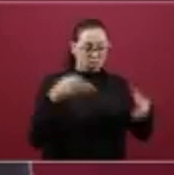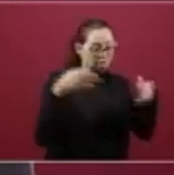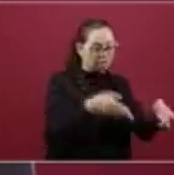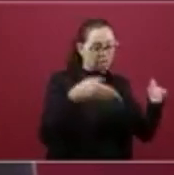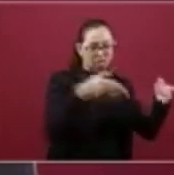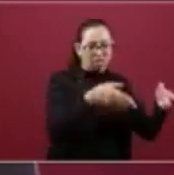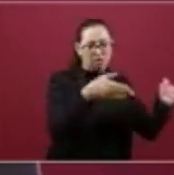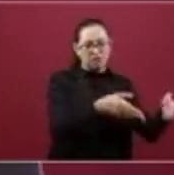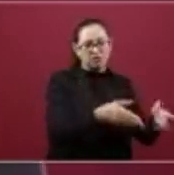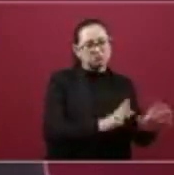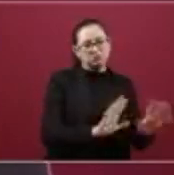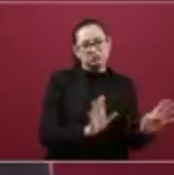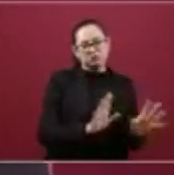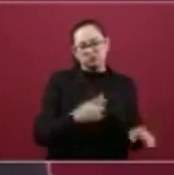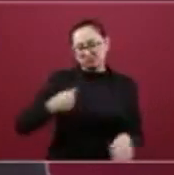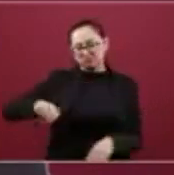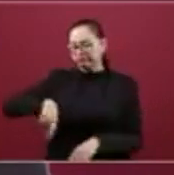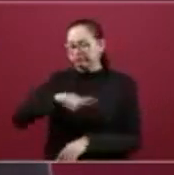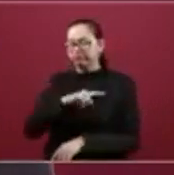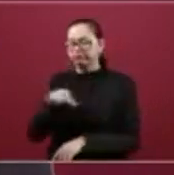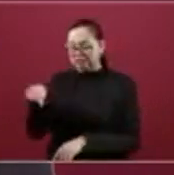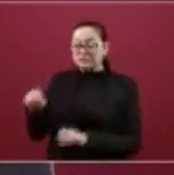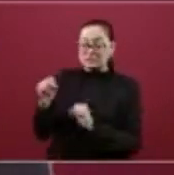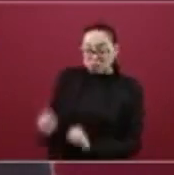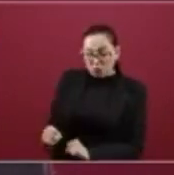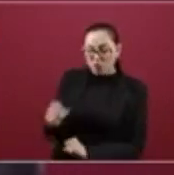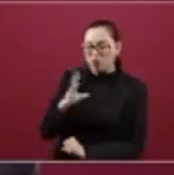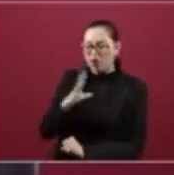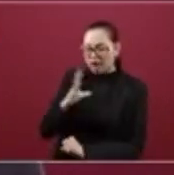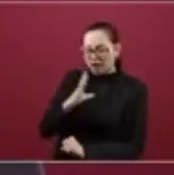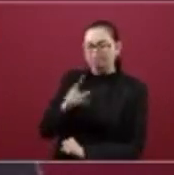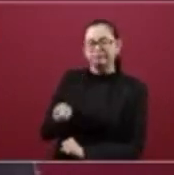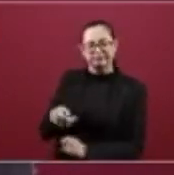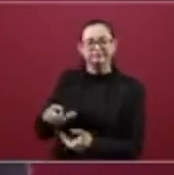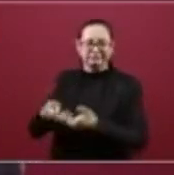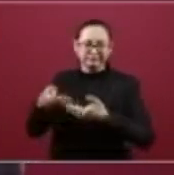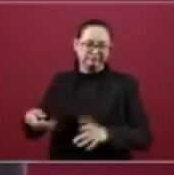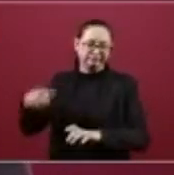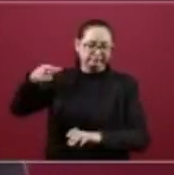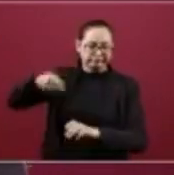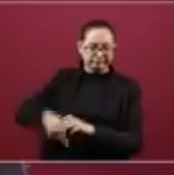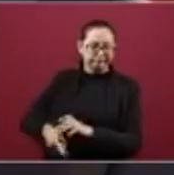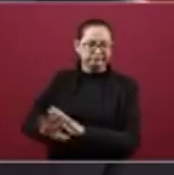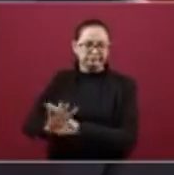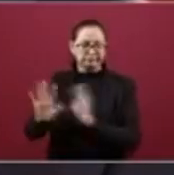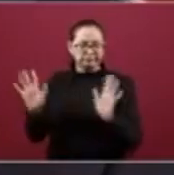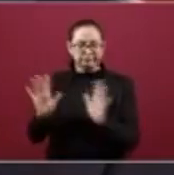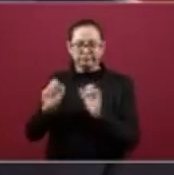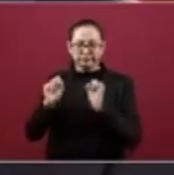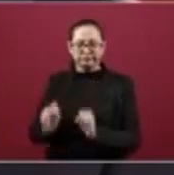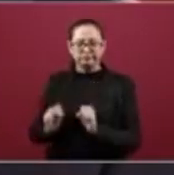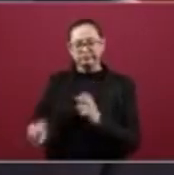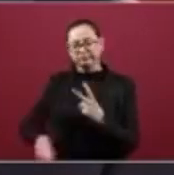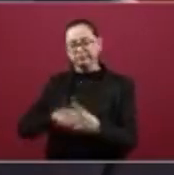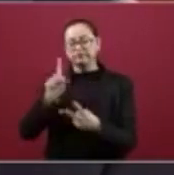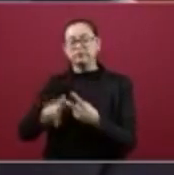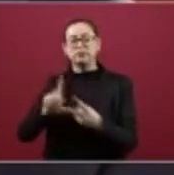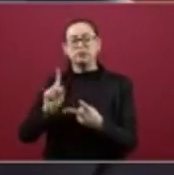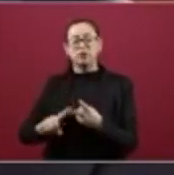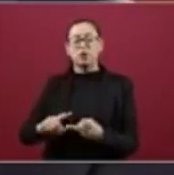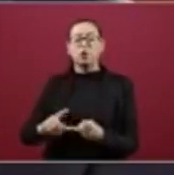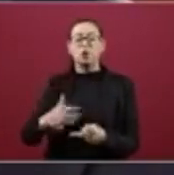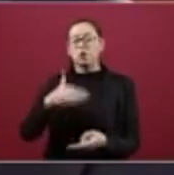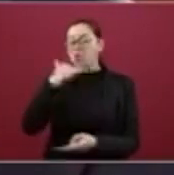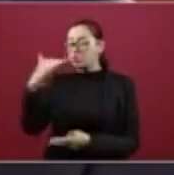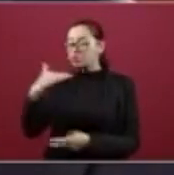Entonces, eficiencia, cero corrupción en Pemex